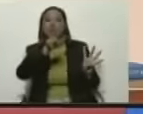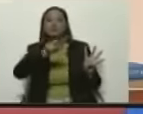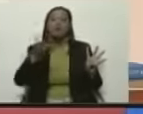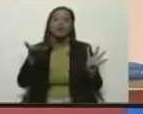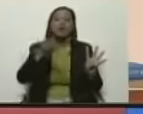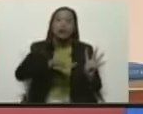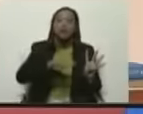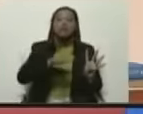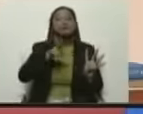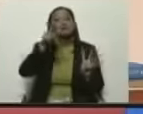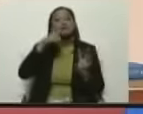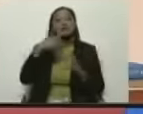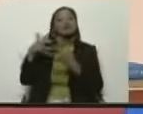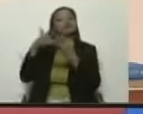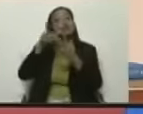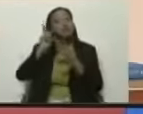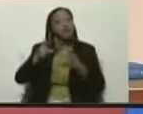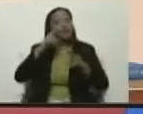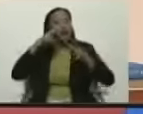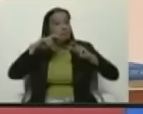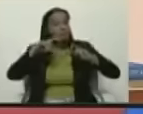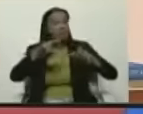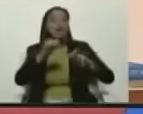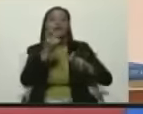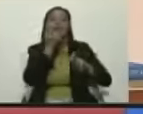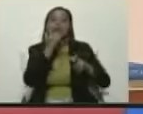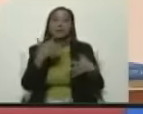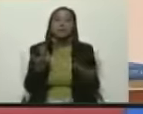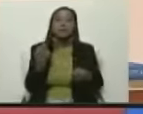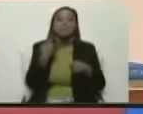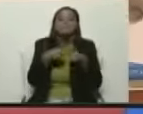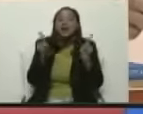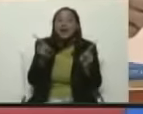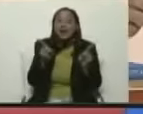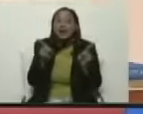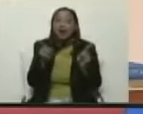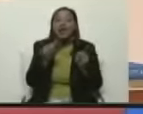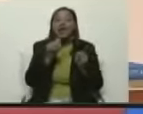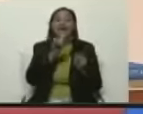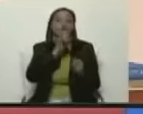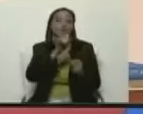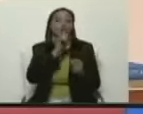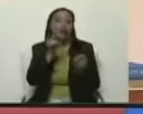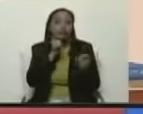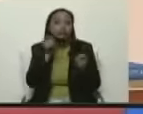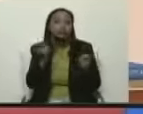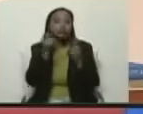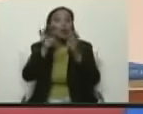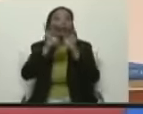Ahora, cuando tú ves el tratamiento que la prensa mundial le dio a ese hecho,